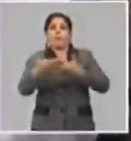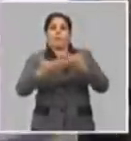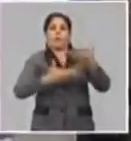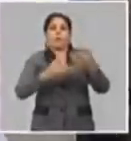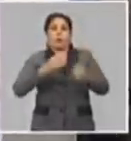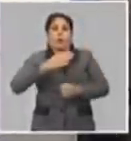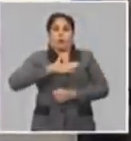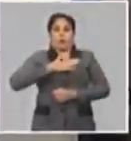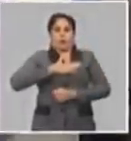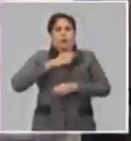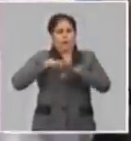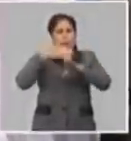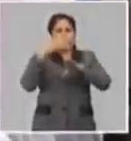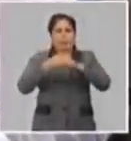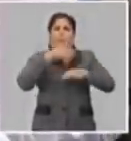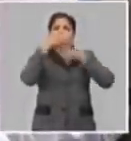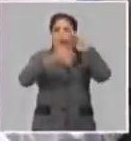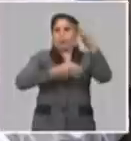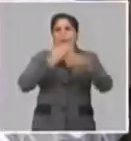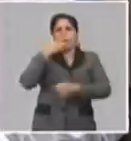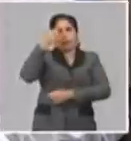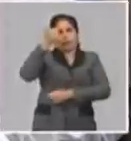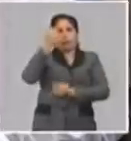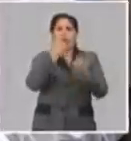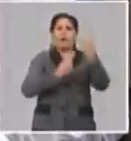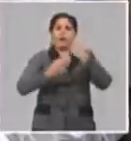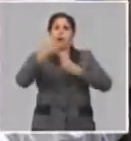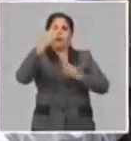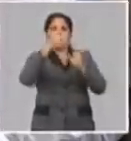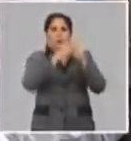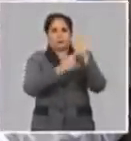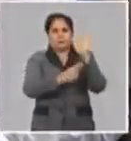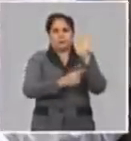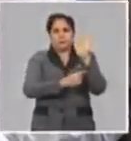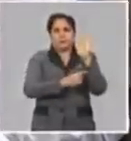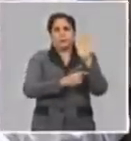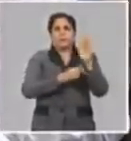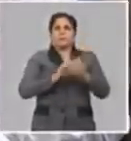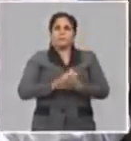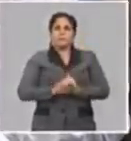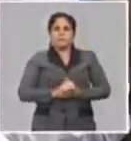propiedad. Nos vamos a referir a algunas de ellas también más adelante.